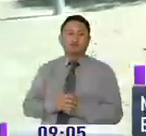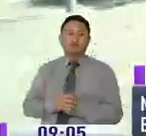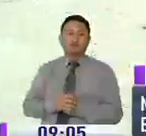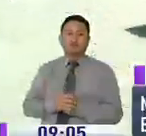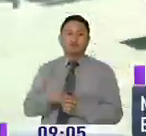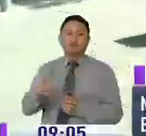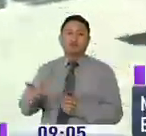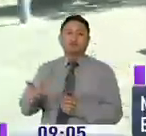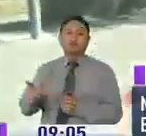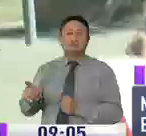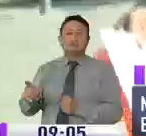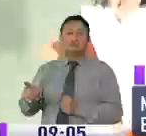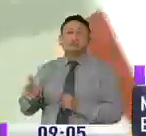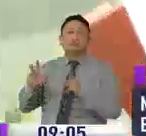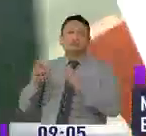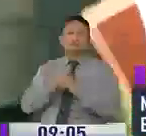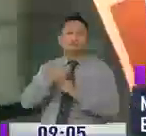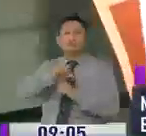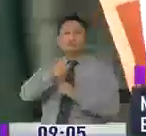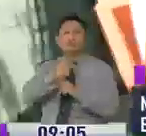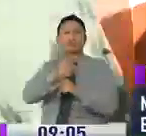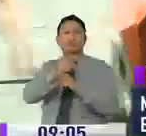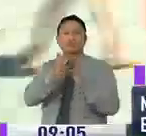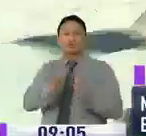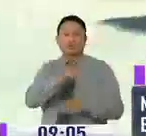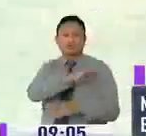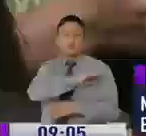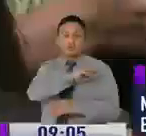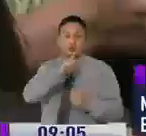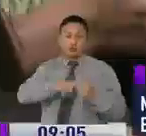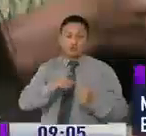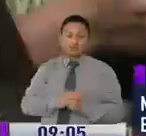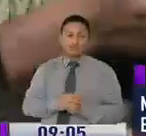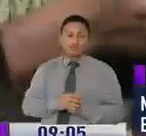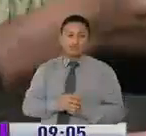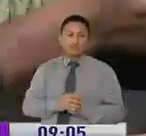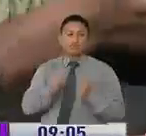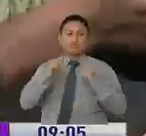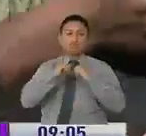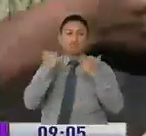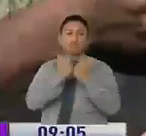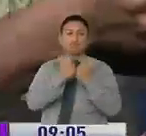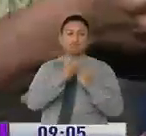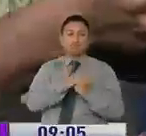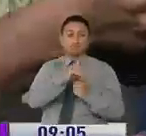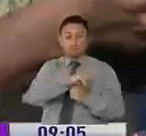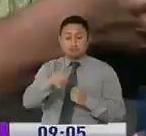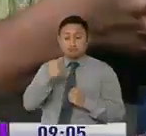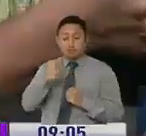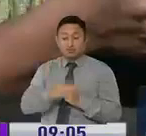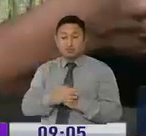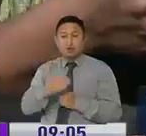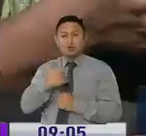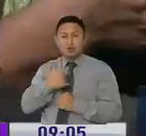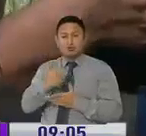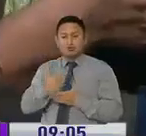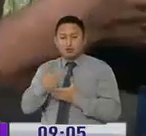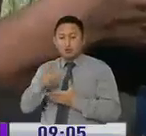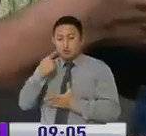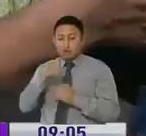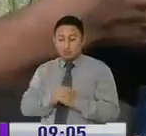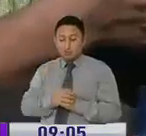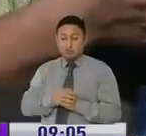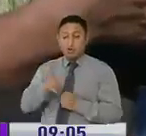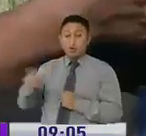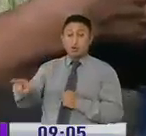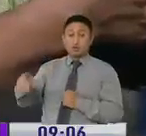estarían involucrados altos funcionarios del municipio de Quito. El asambleísta ofreció tramitar contratos